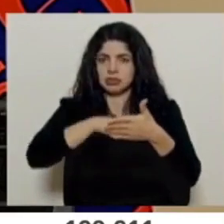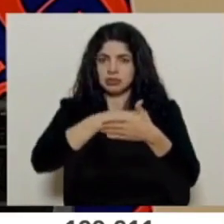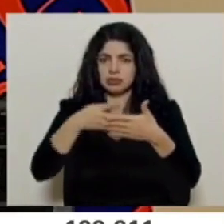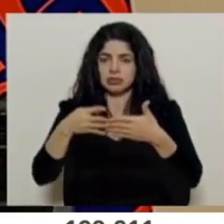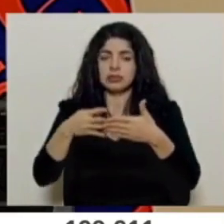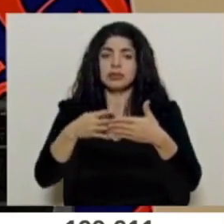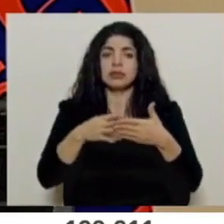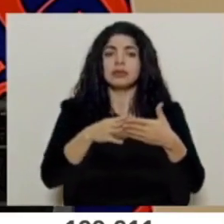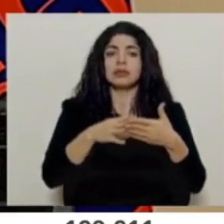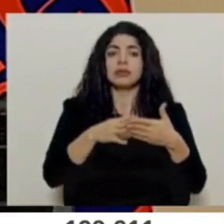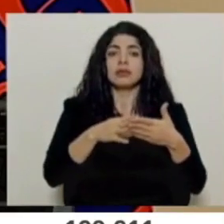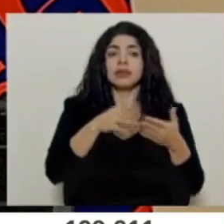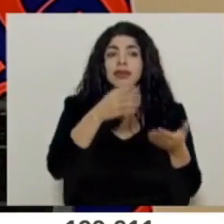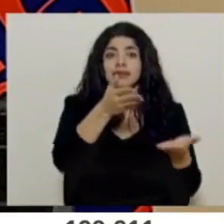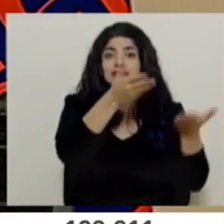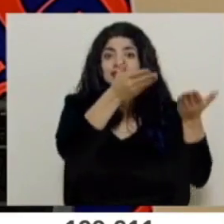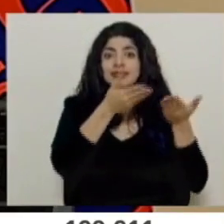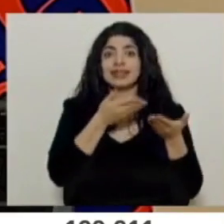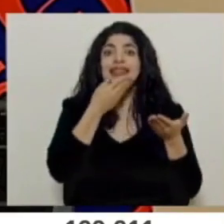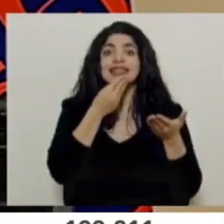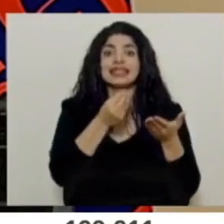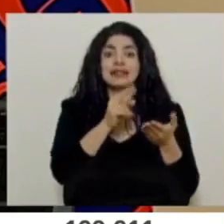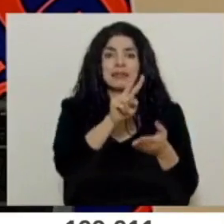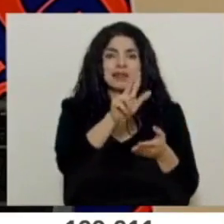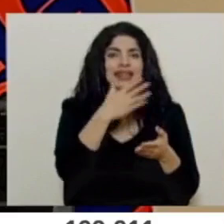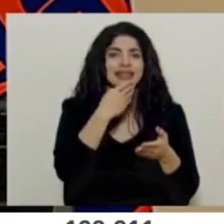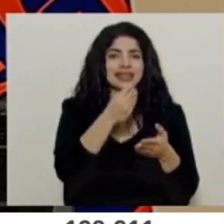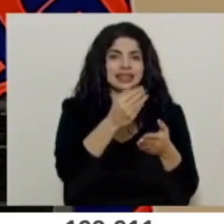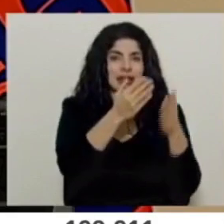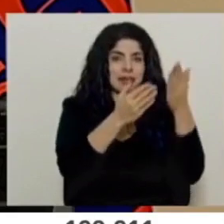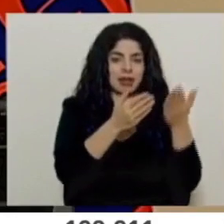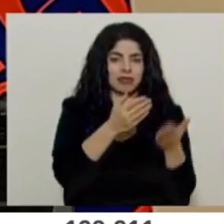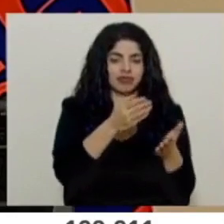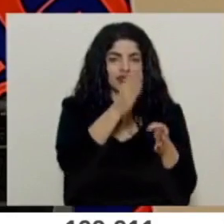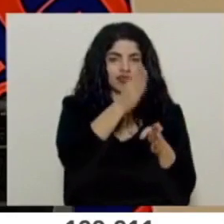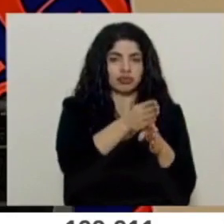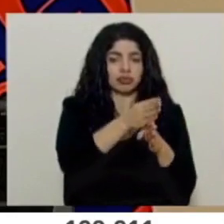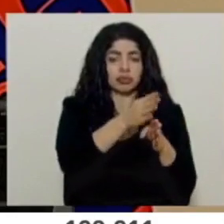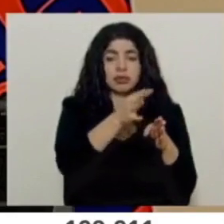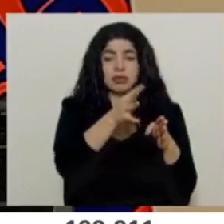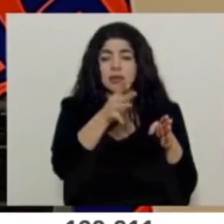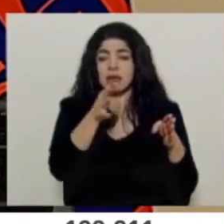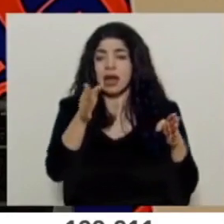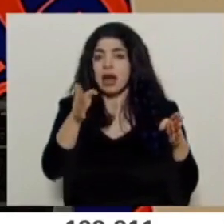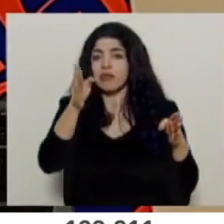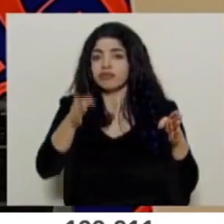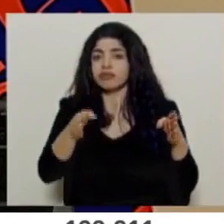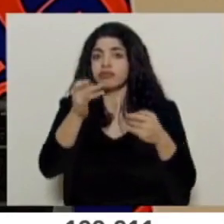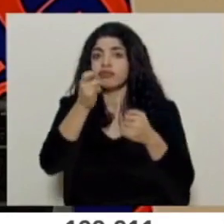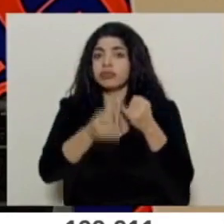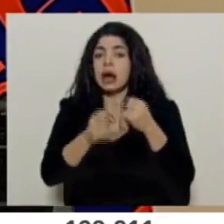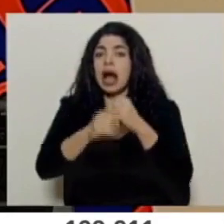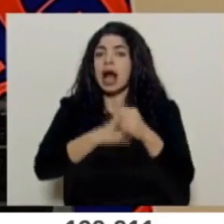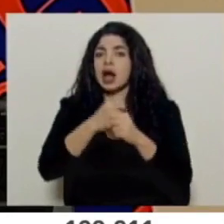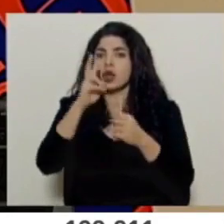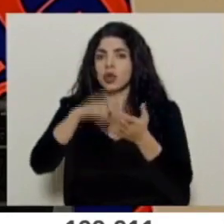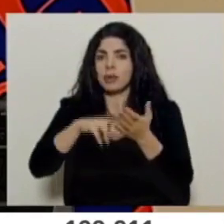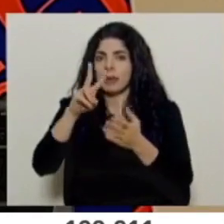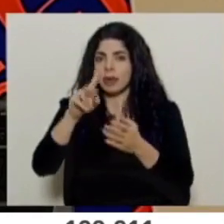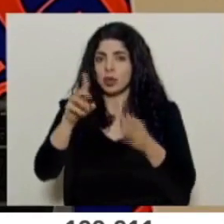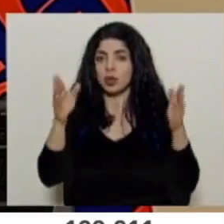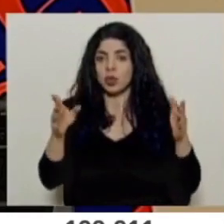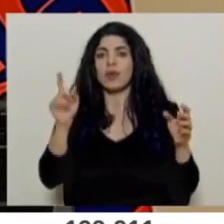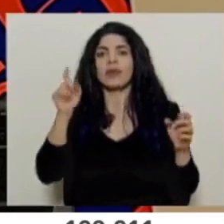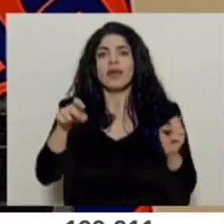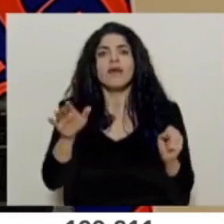desde las dosis que nos llegaron en diciembre, el 23 de diciembre, hasta finalizar el 2021 para completar los 3 millones